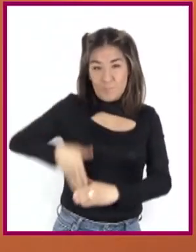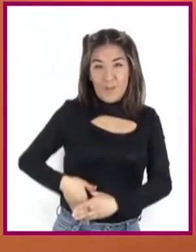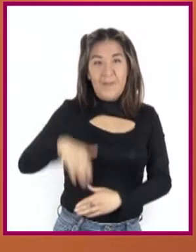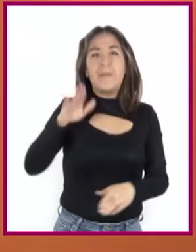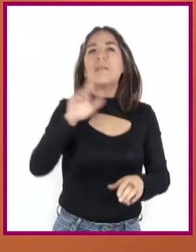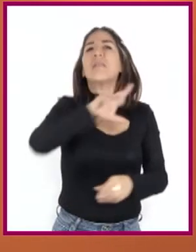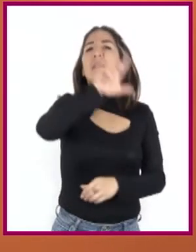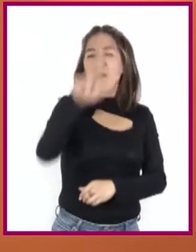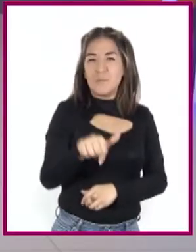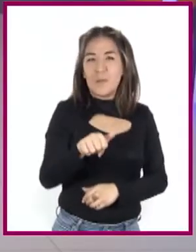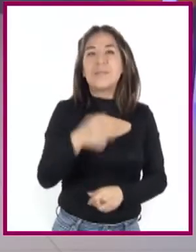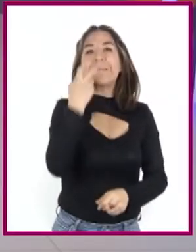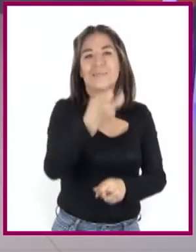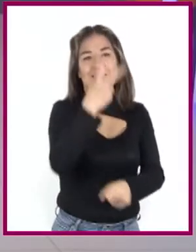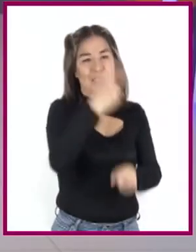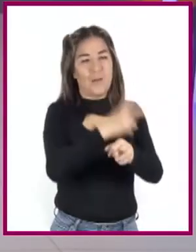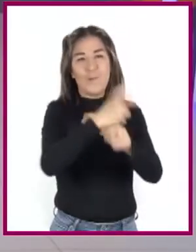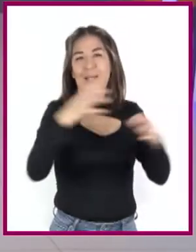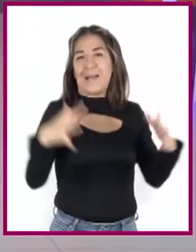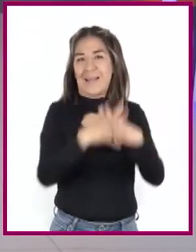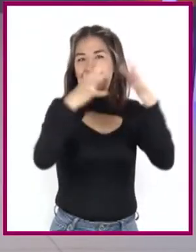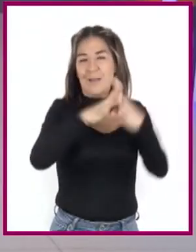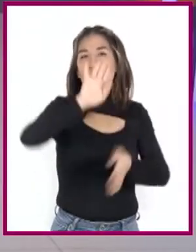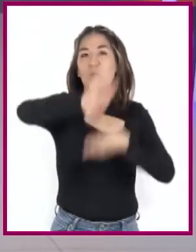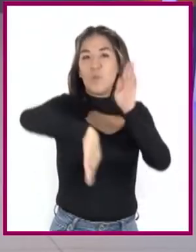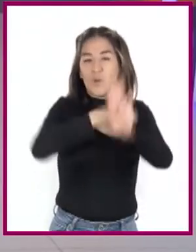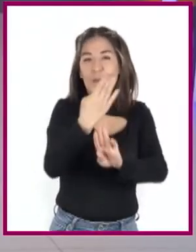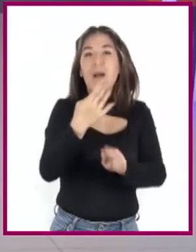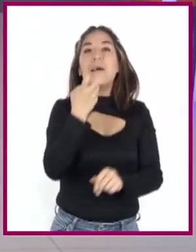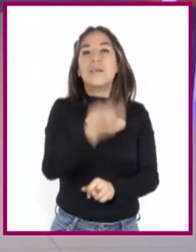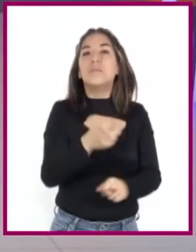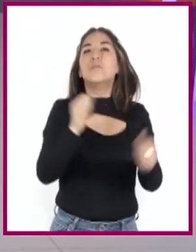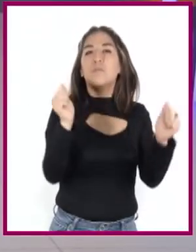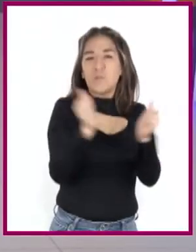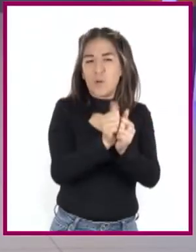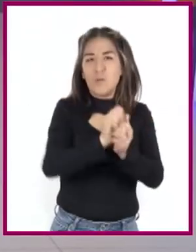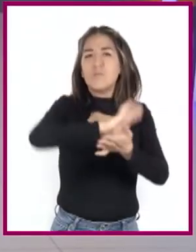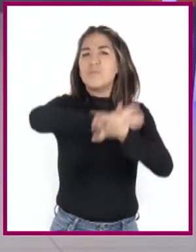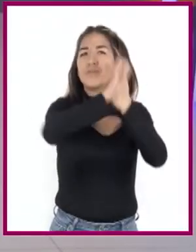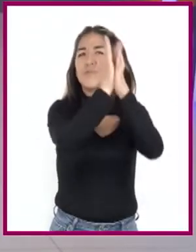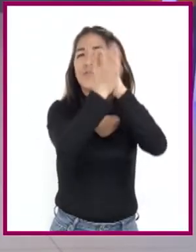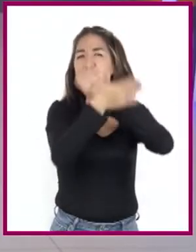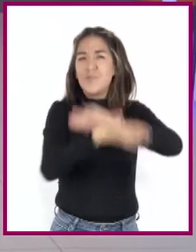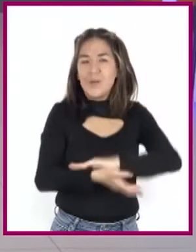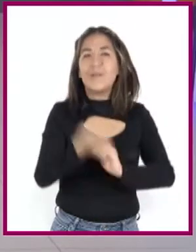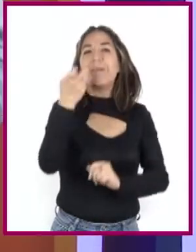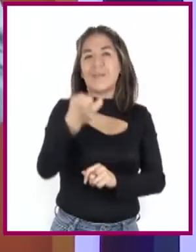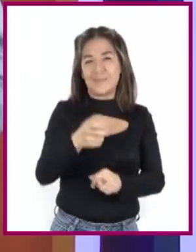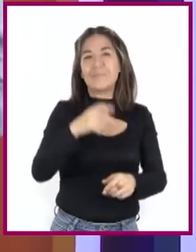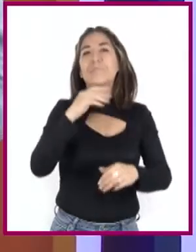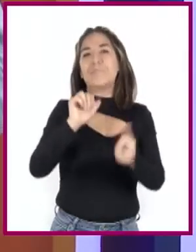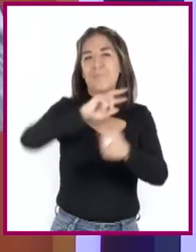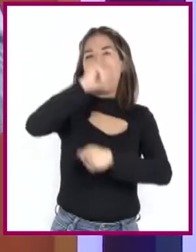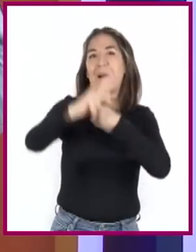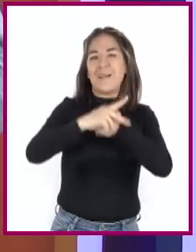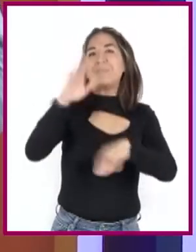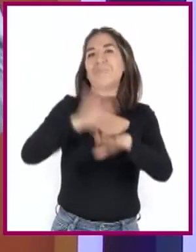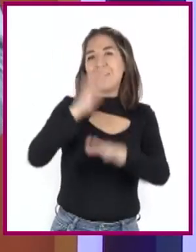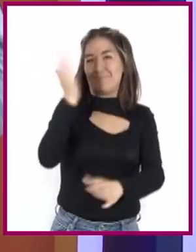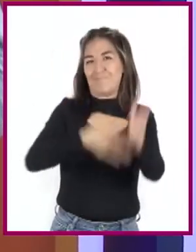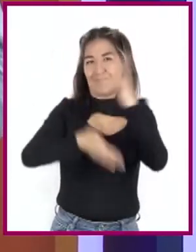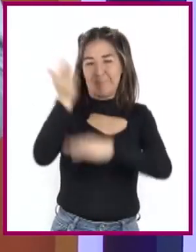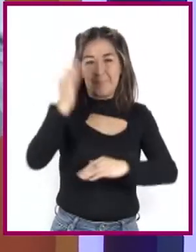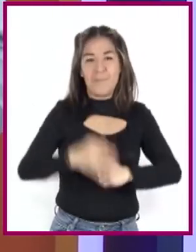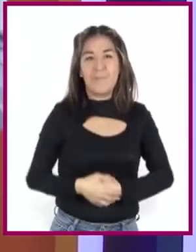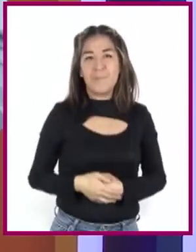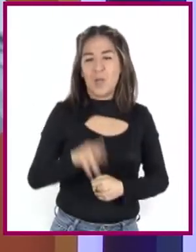comenzó después de la Segunda Guerra Mundial, con la evolución que tiene lugar en muchos países avanzados. En la URSS,